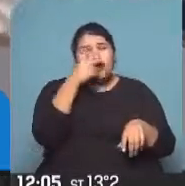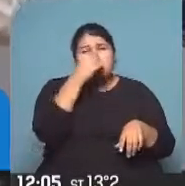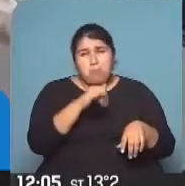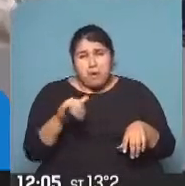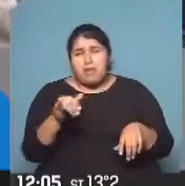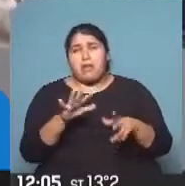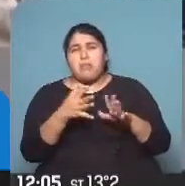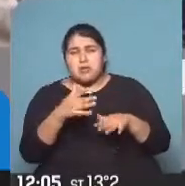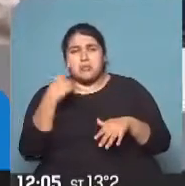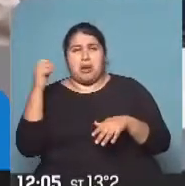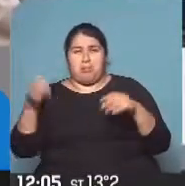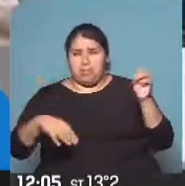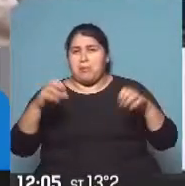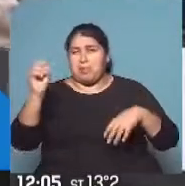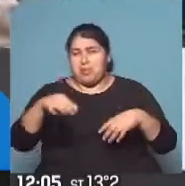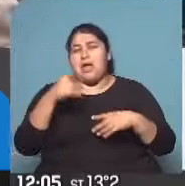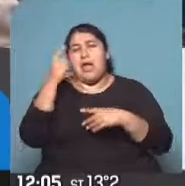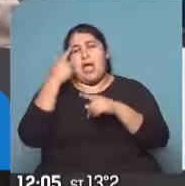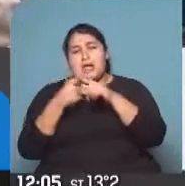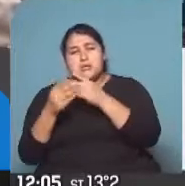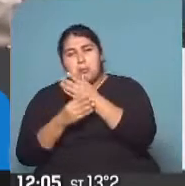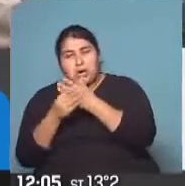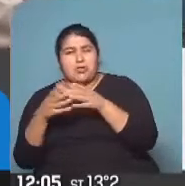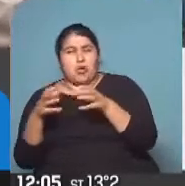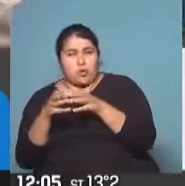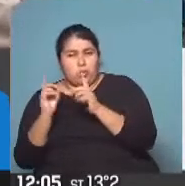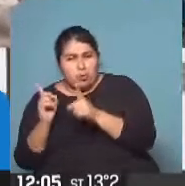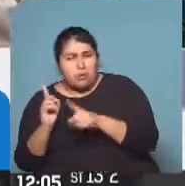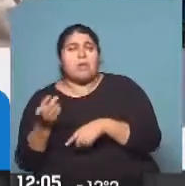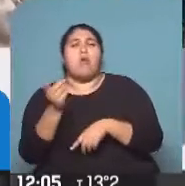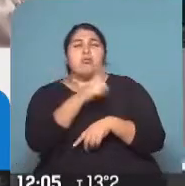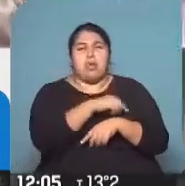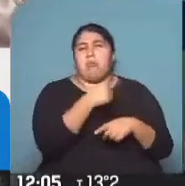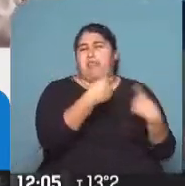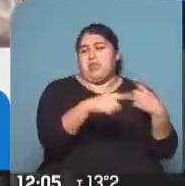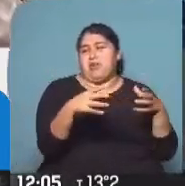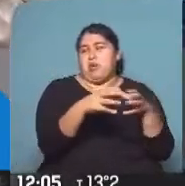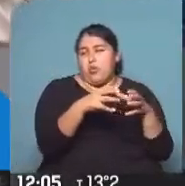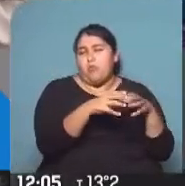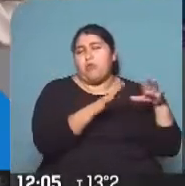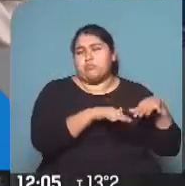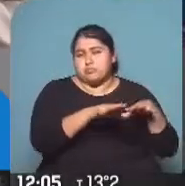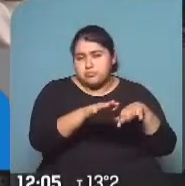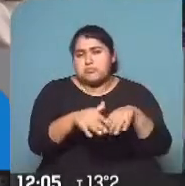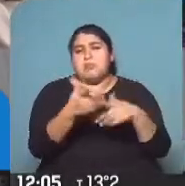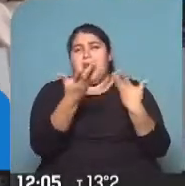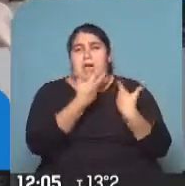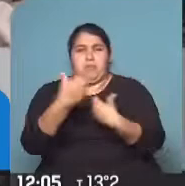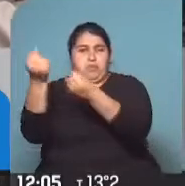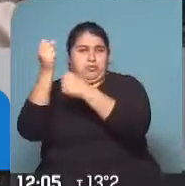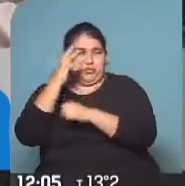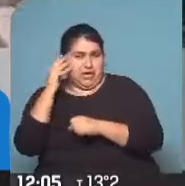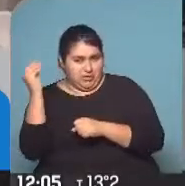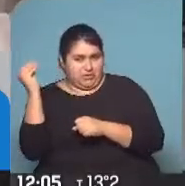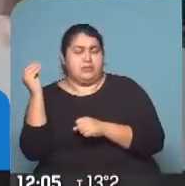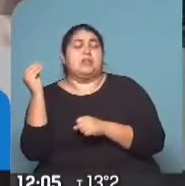aquí dirigentes kirchneristas, exministros del Gabinete Nacional y también distintas agrupaciones y ONG para respaldar a Cristina Fernández de